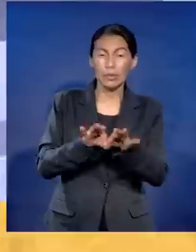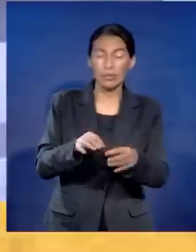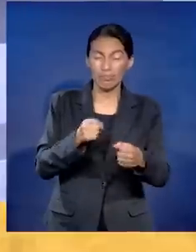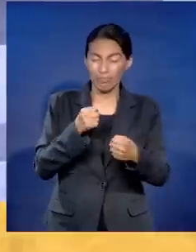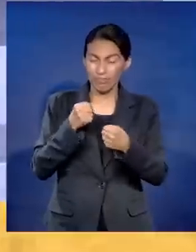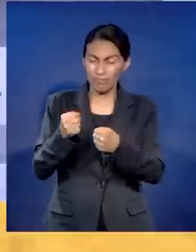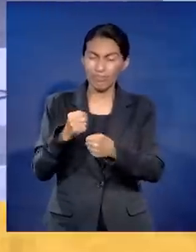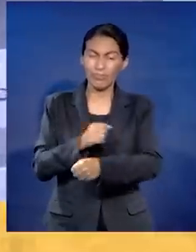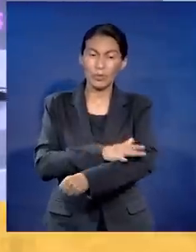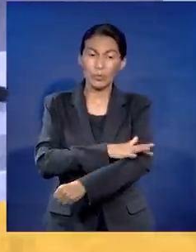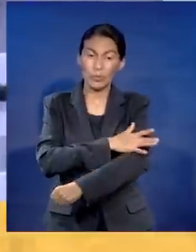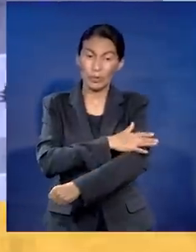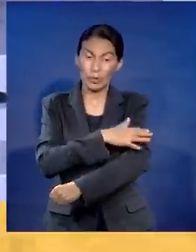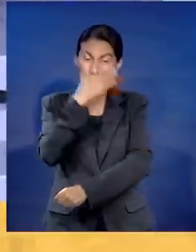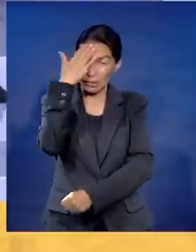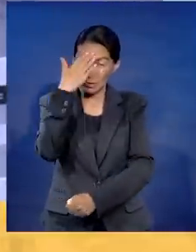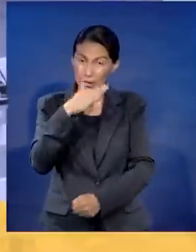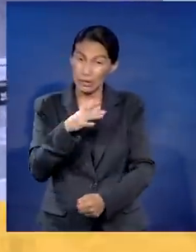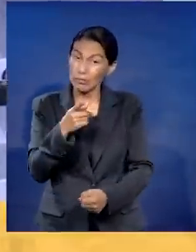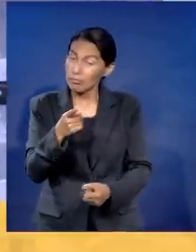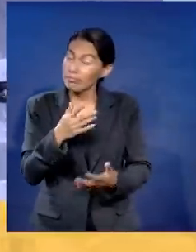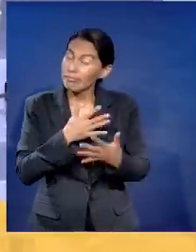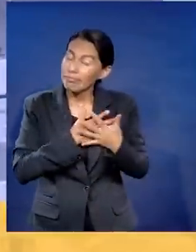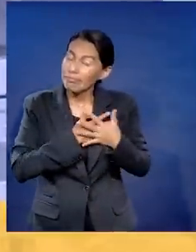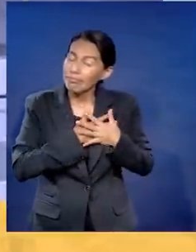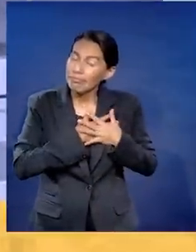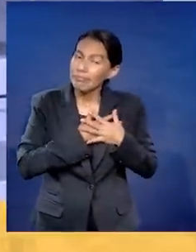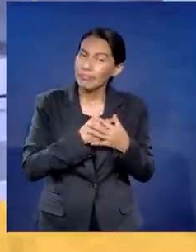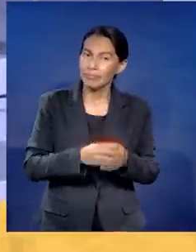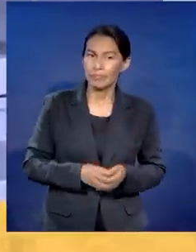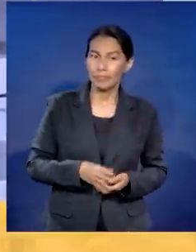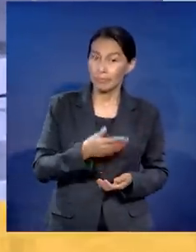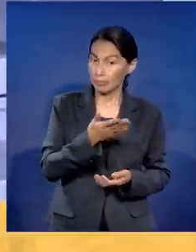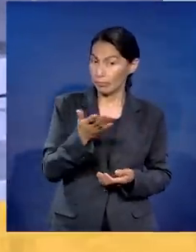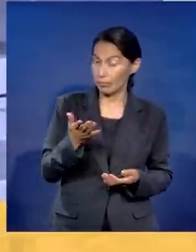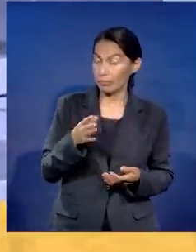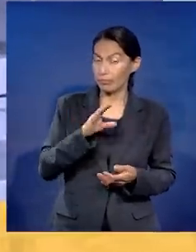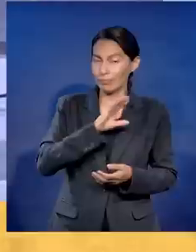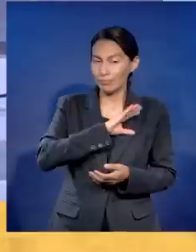importante la seguridad emocional. Ella necesita saber que usted la ama,